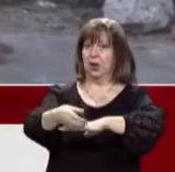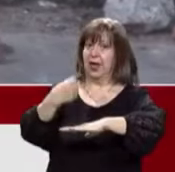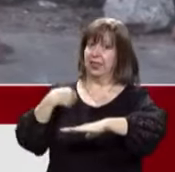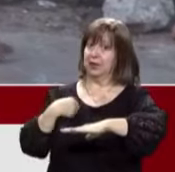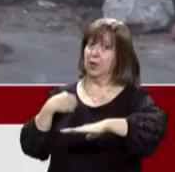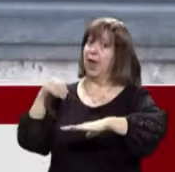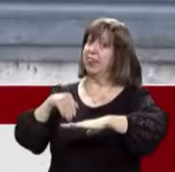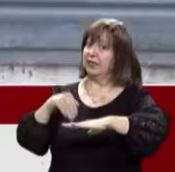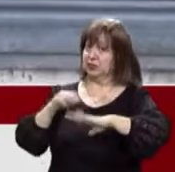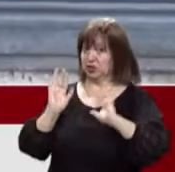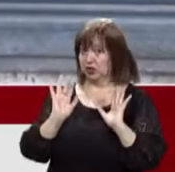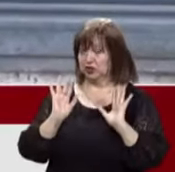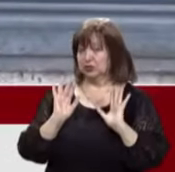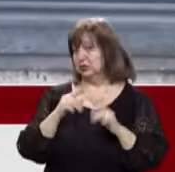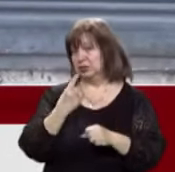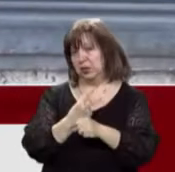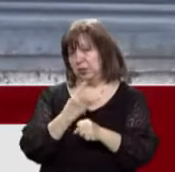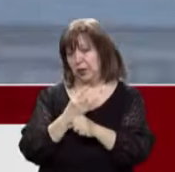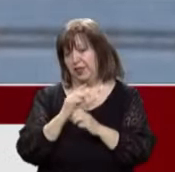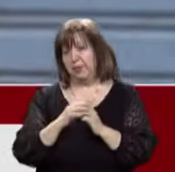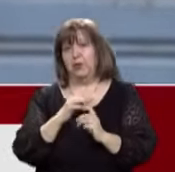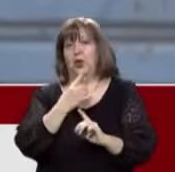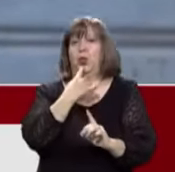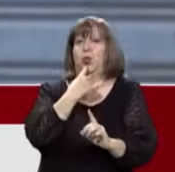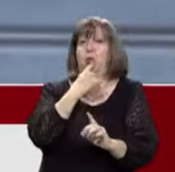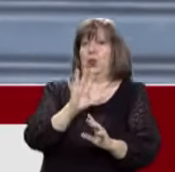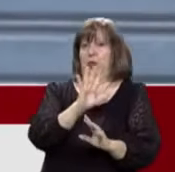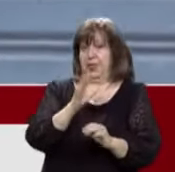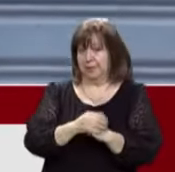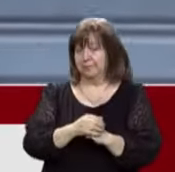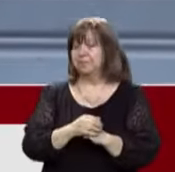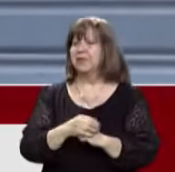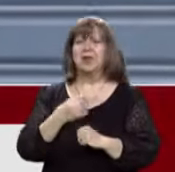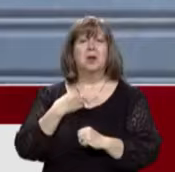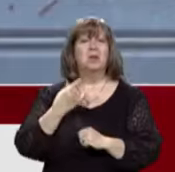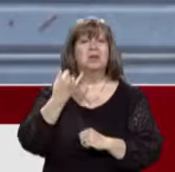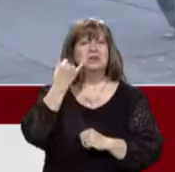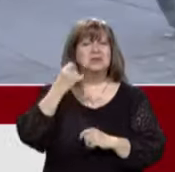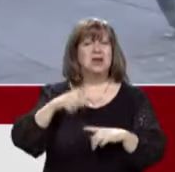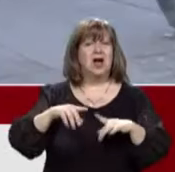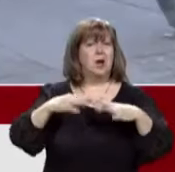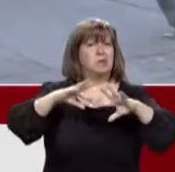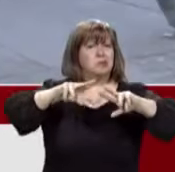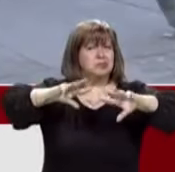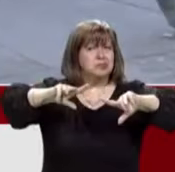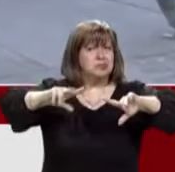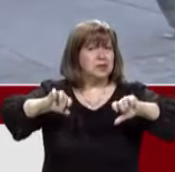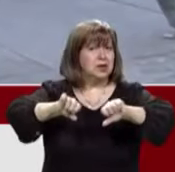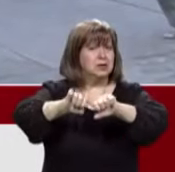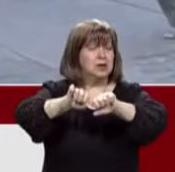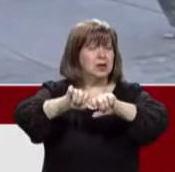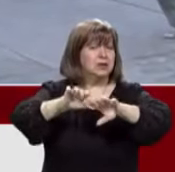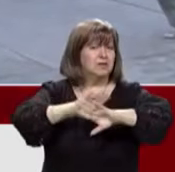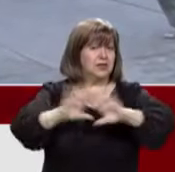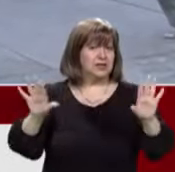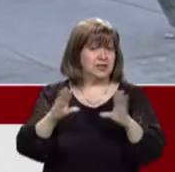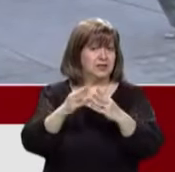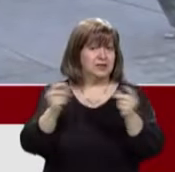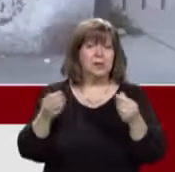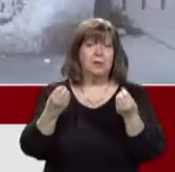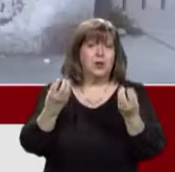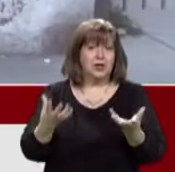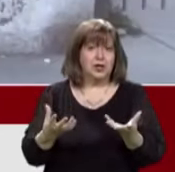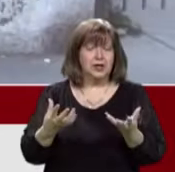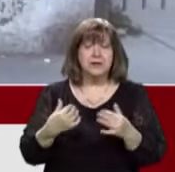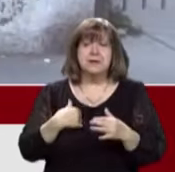pudo, no se puede ahora, por precaución. ¿Qué crees que frenó los saqueos? La verdad es que no sé bien qué